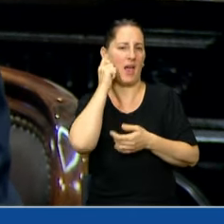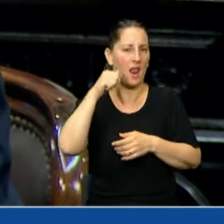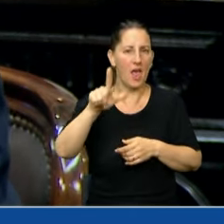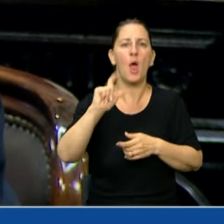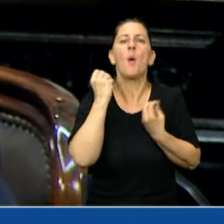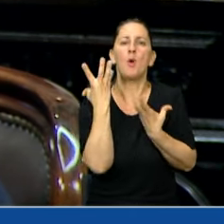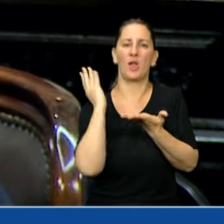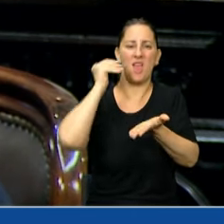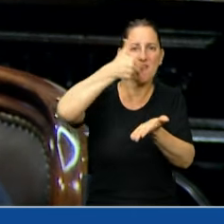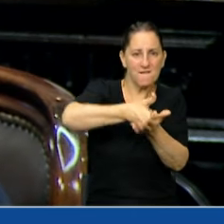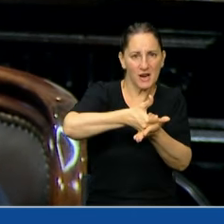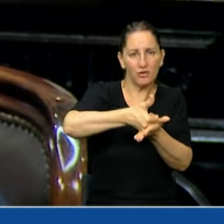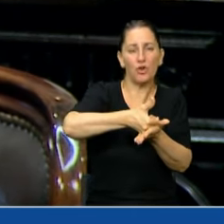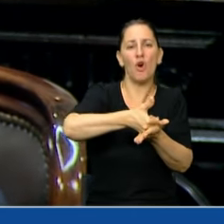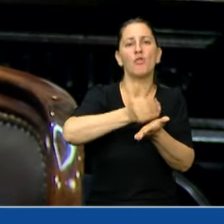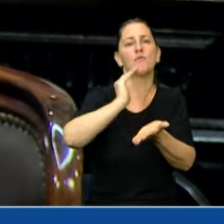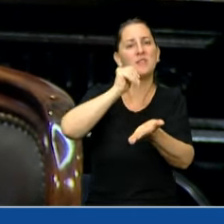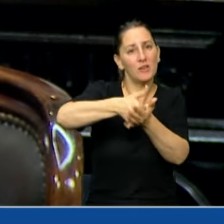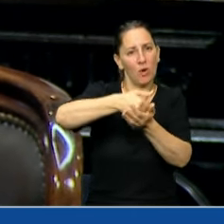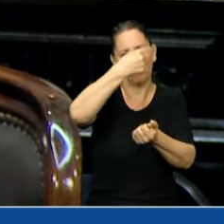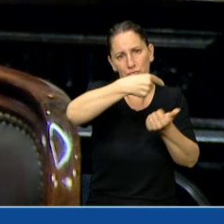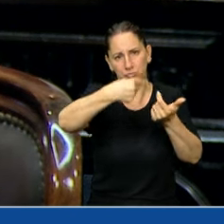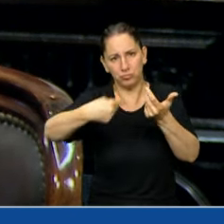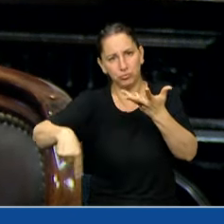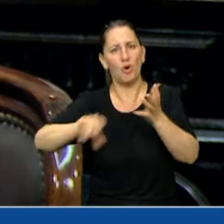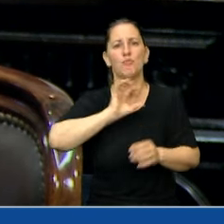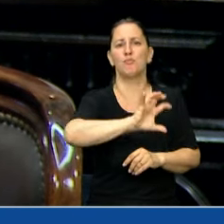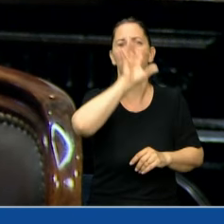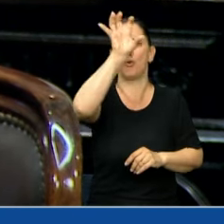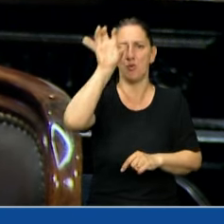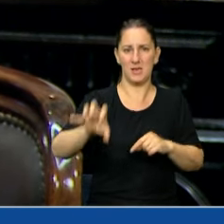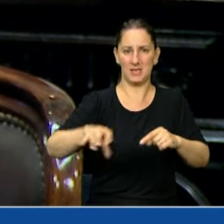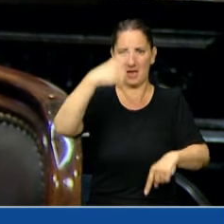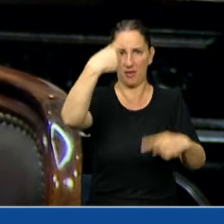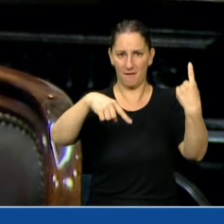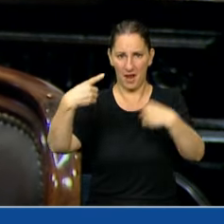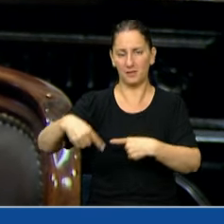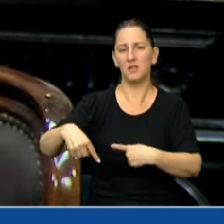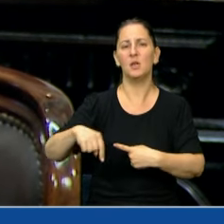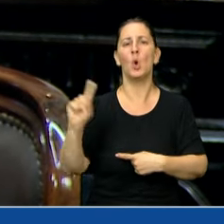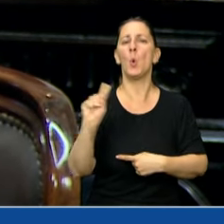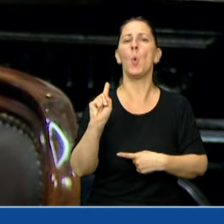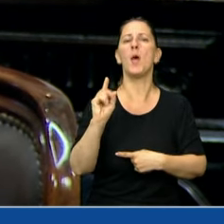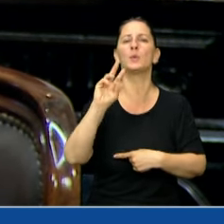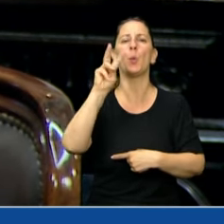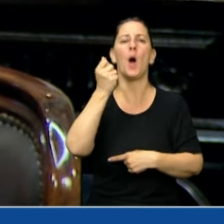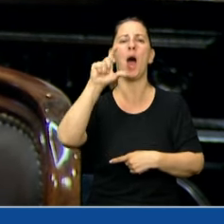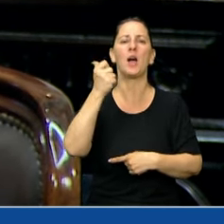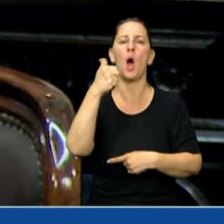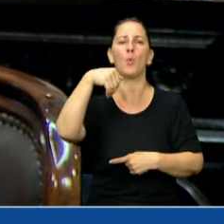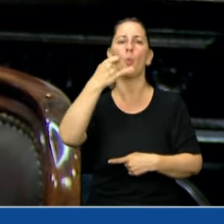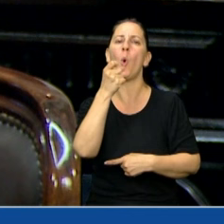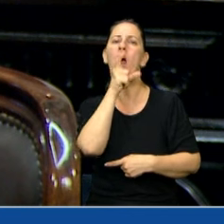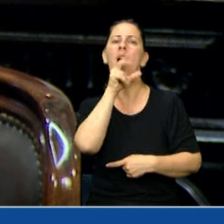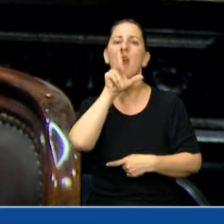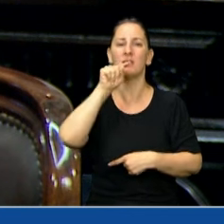inversión de manera diversa en diferentes provincias de nuestro país no es solamente vaca muerta donde se recibe